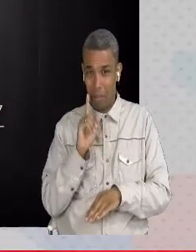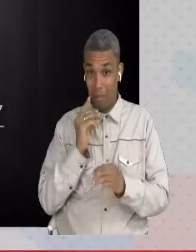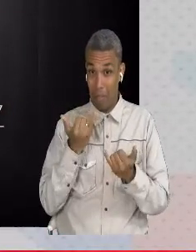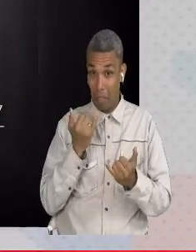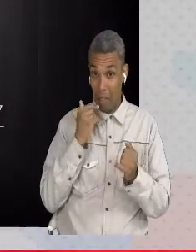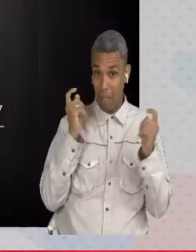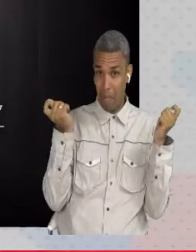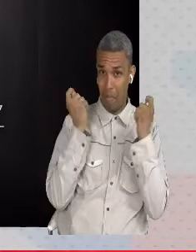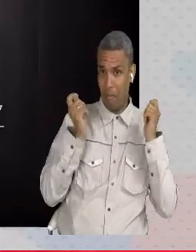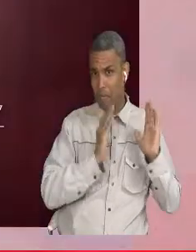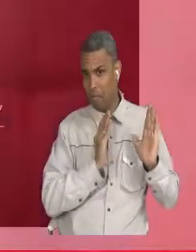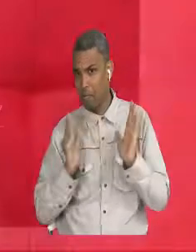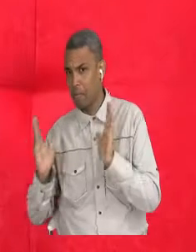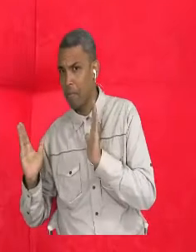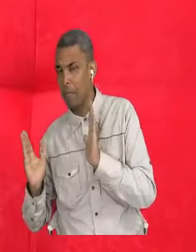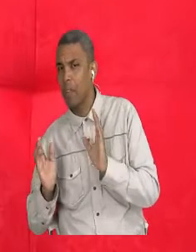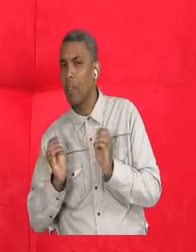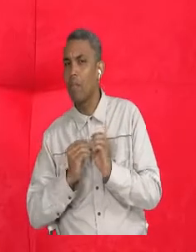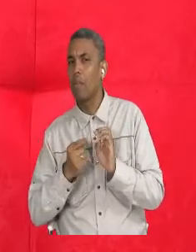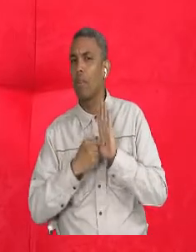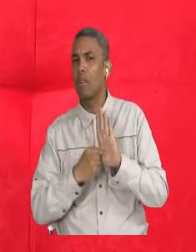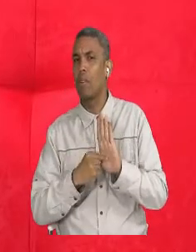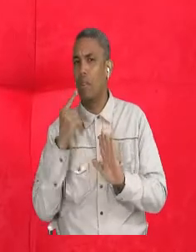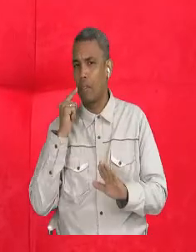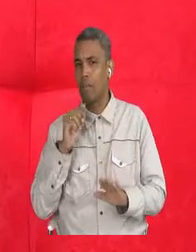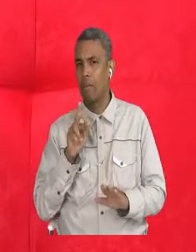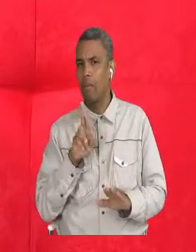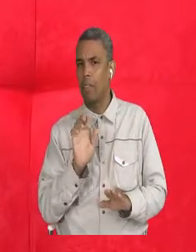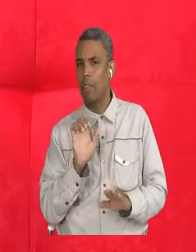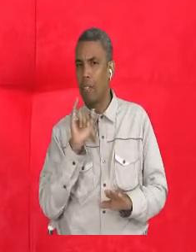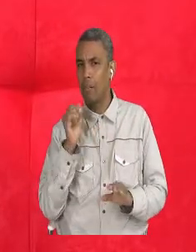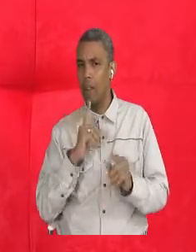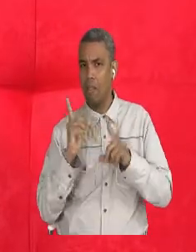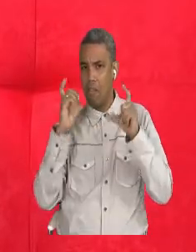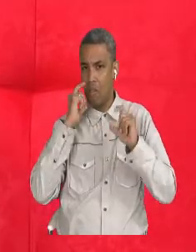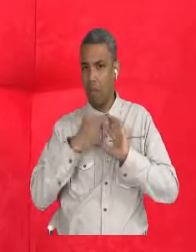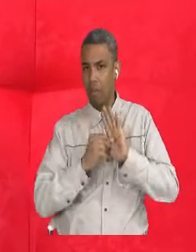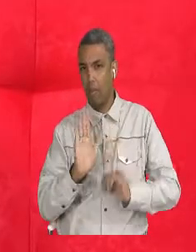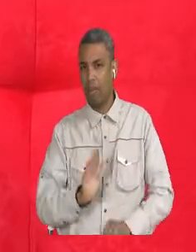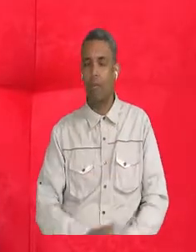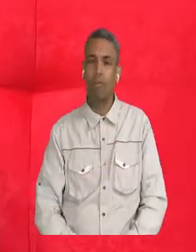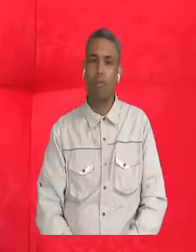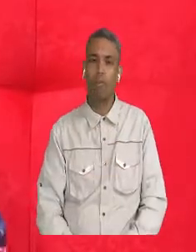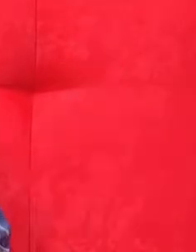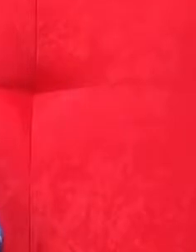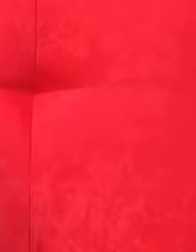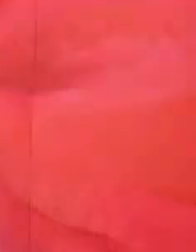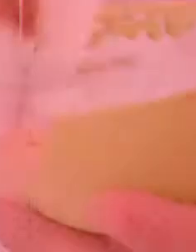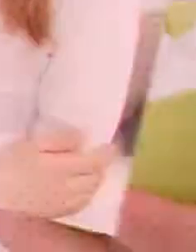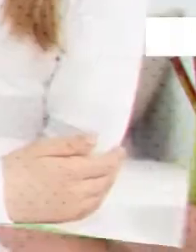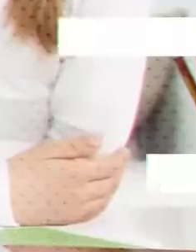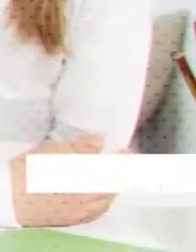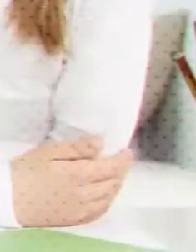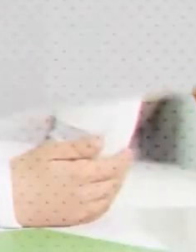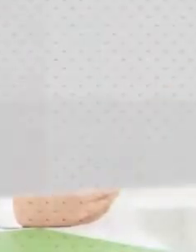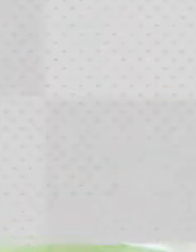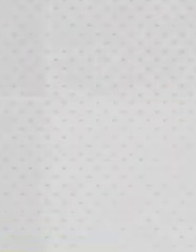qué encuentran ustedes aquí en la familia de Zona Training de la 36. Pausa y ya regresamos.